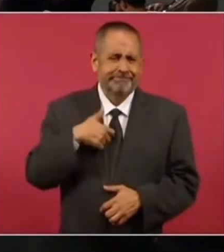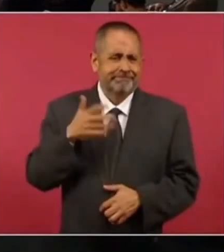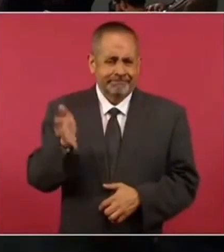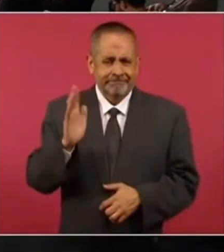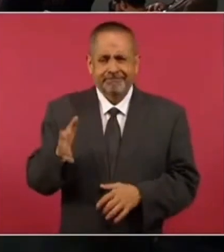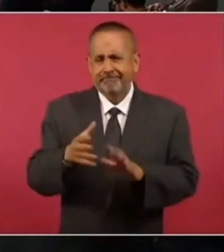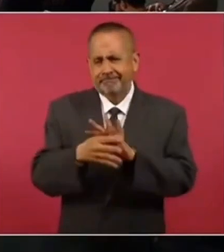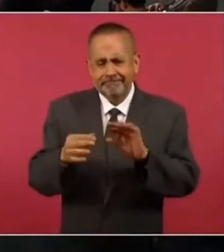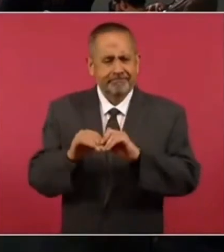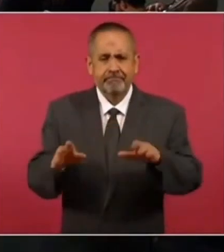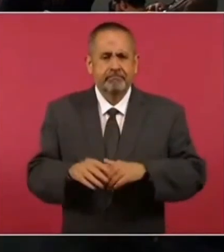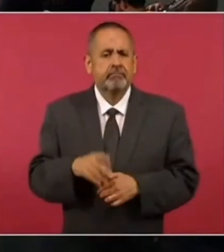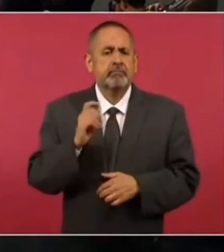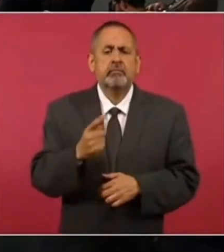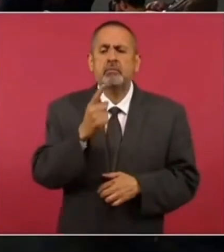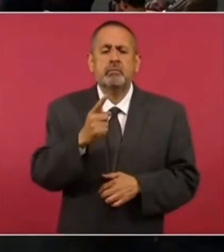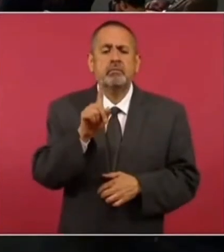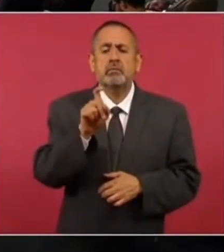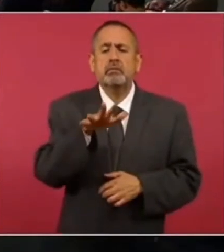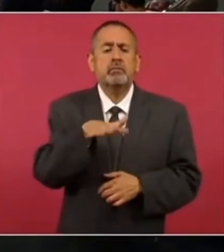es cuidar el agua